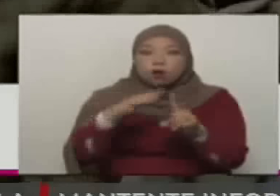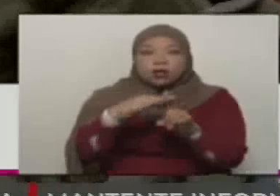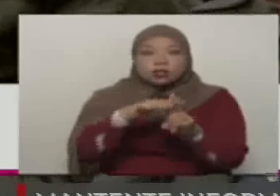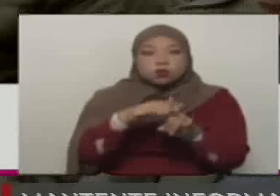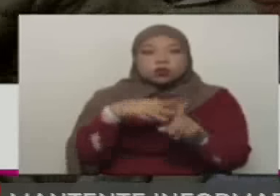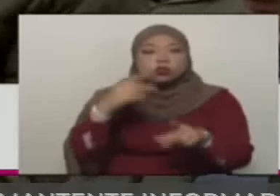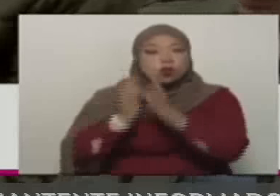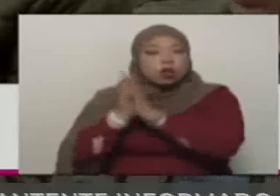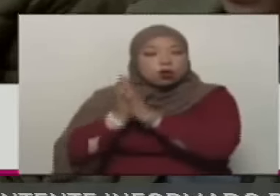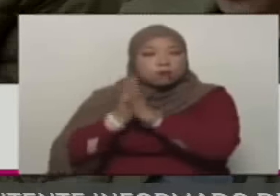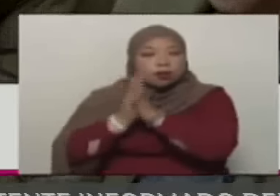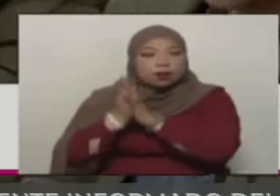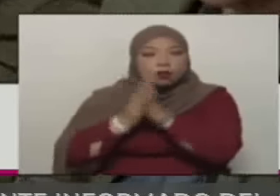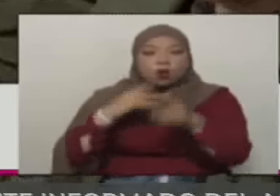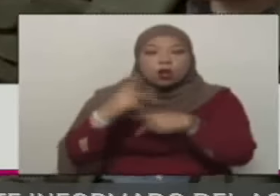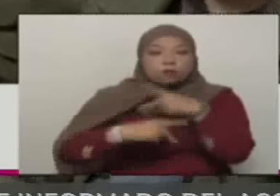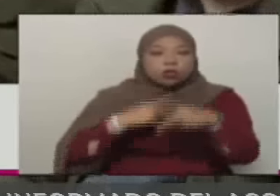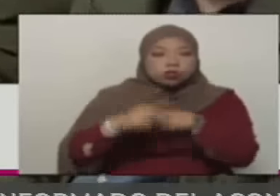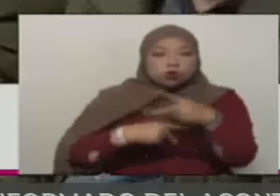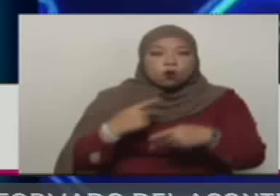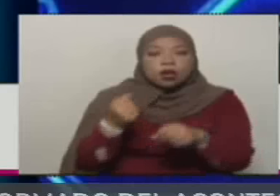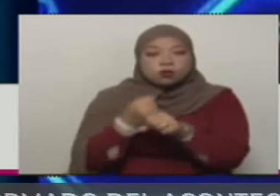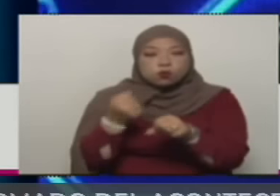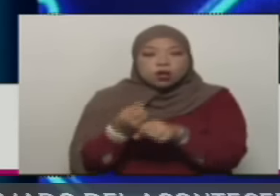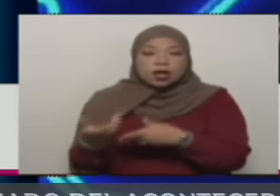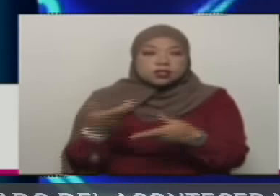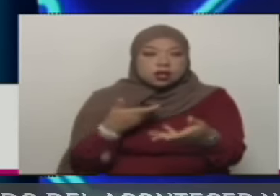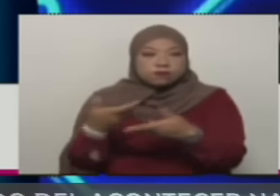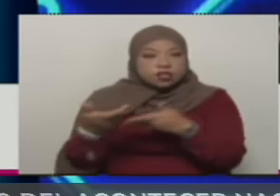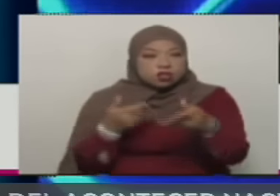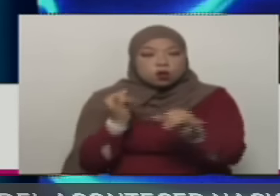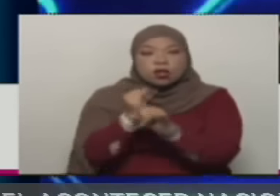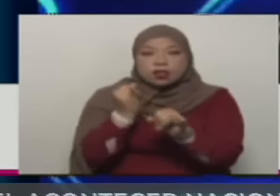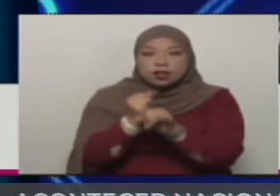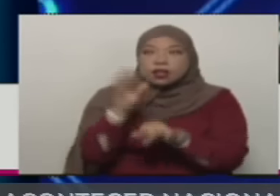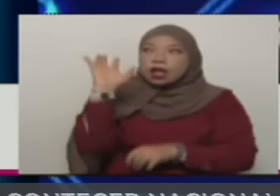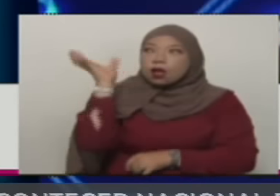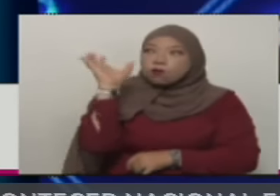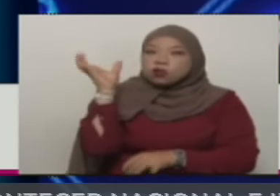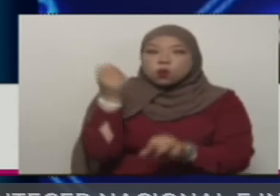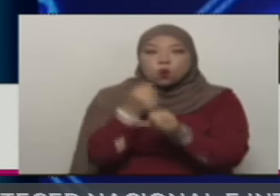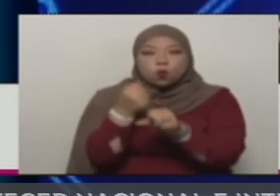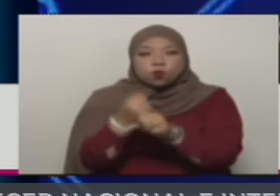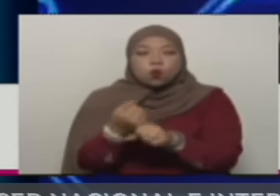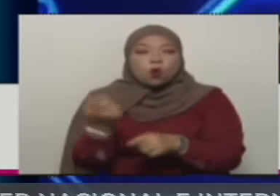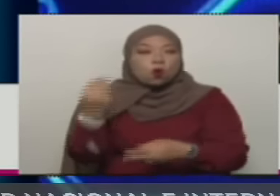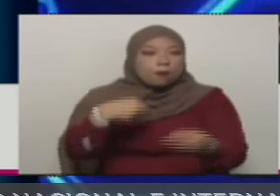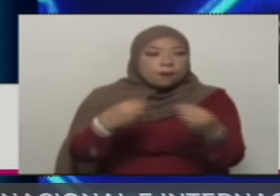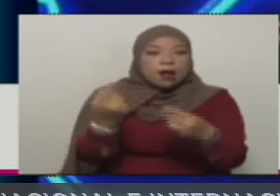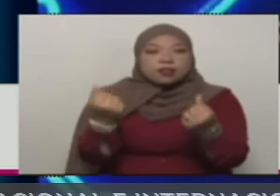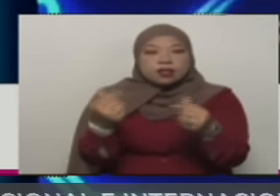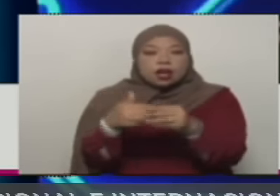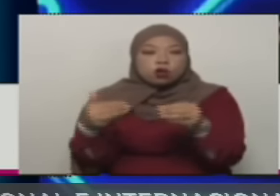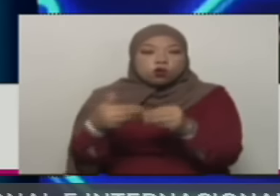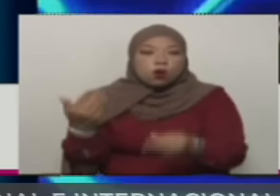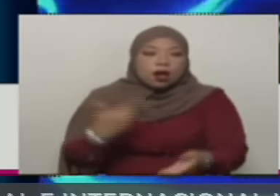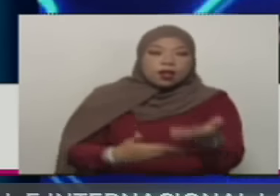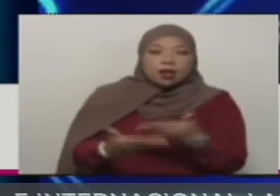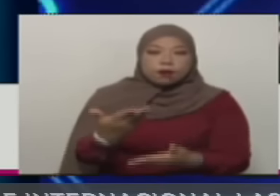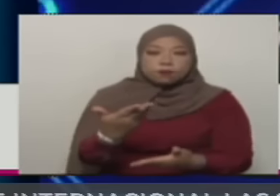la economía que produce bienes, servicios, riqueza. Además hay otro